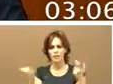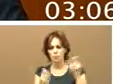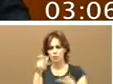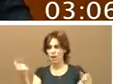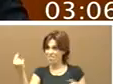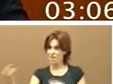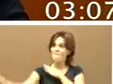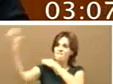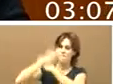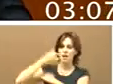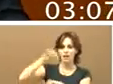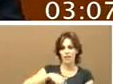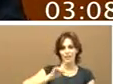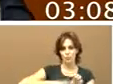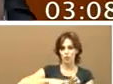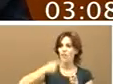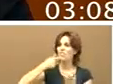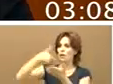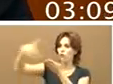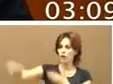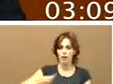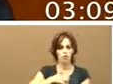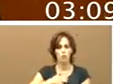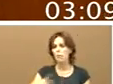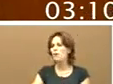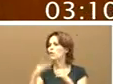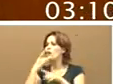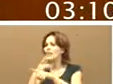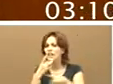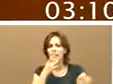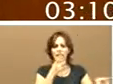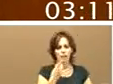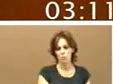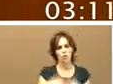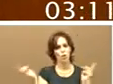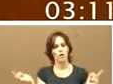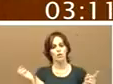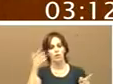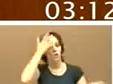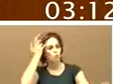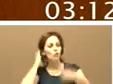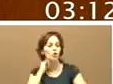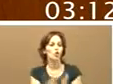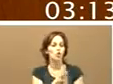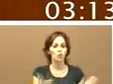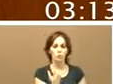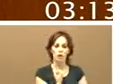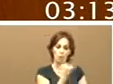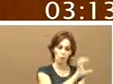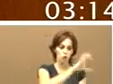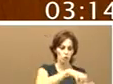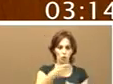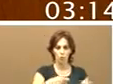y no podemos rechazarles sean quienes sean ustedes los que fomentaron las grandes superficies en Extremadura